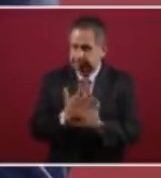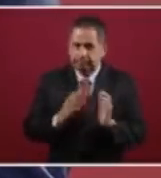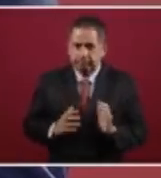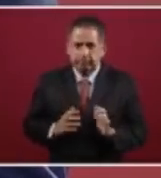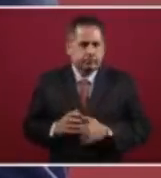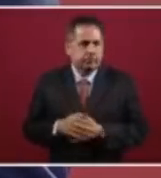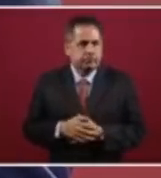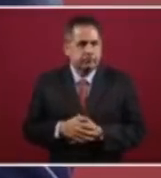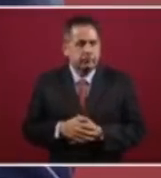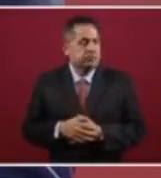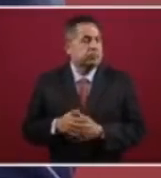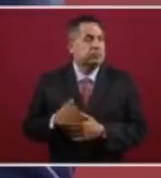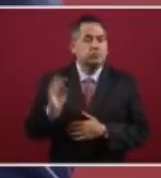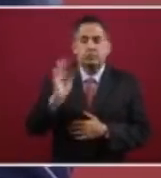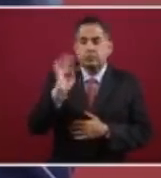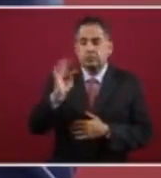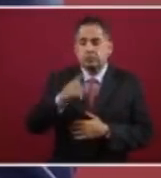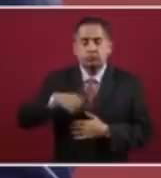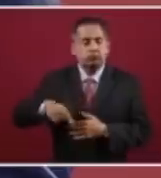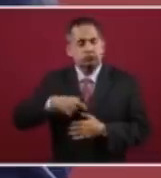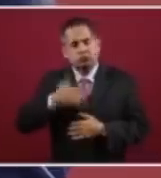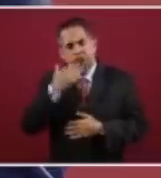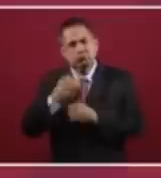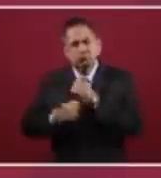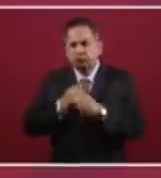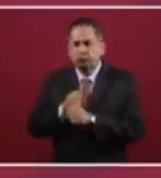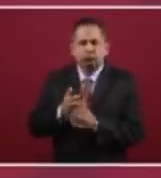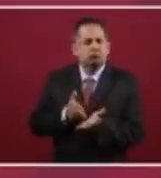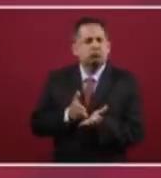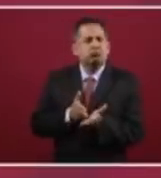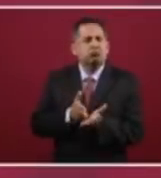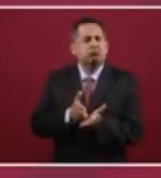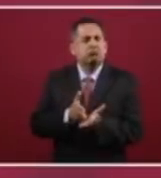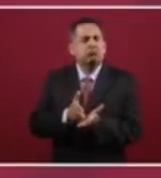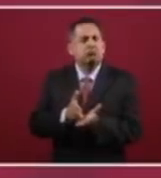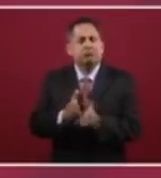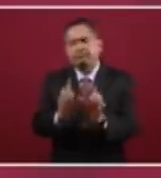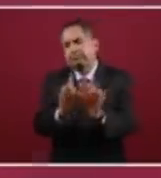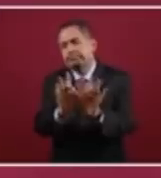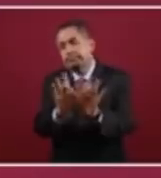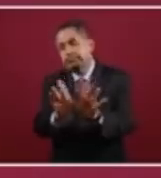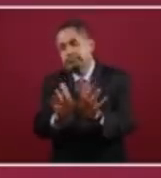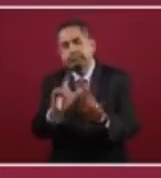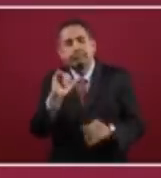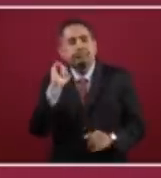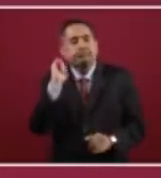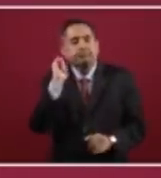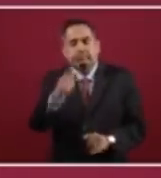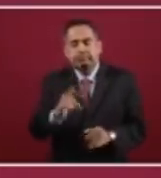Puede uno llevar una buena trayectoria y de repente,